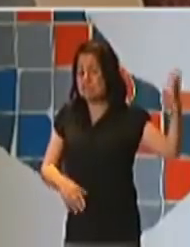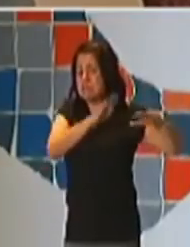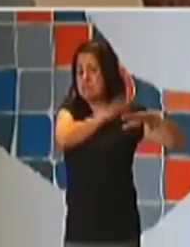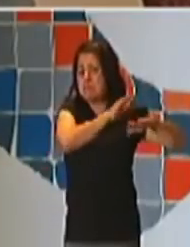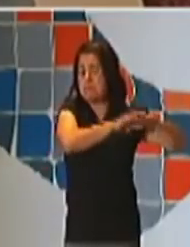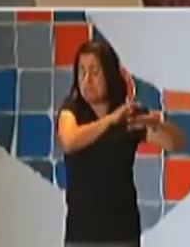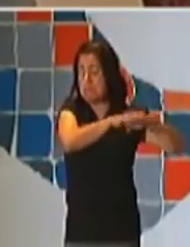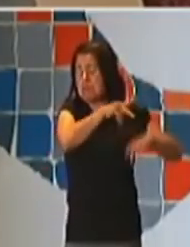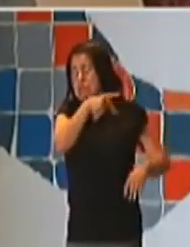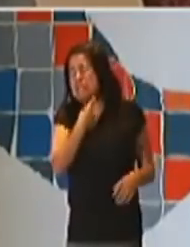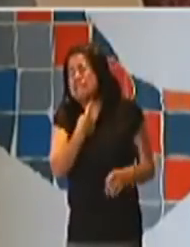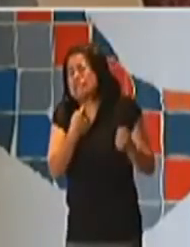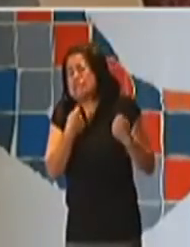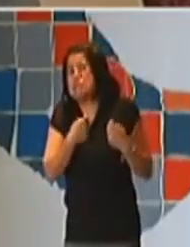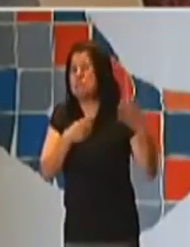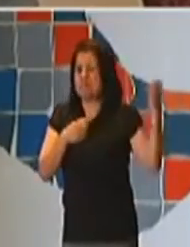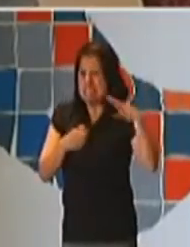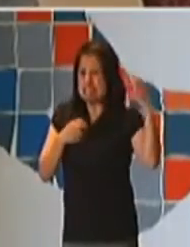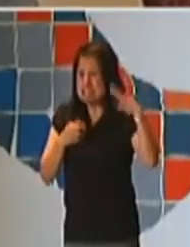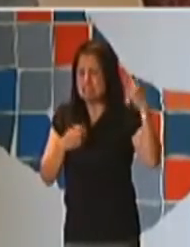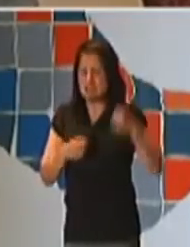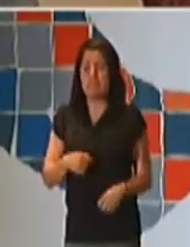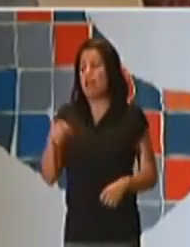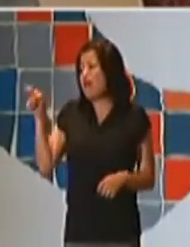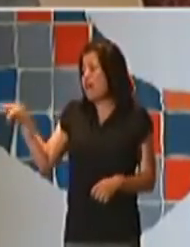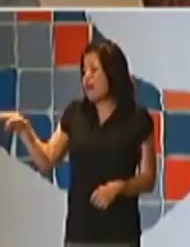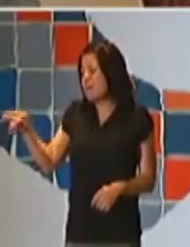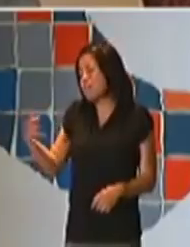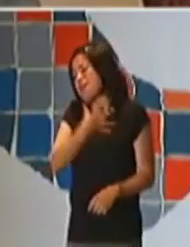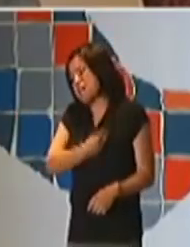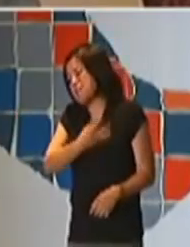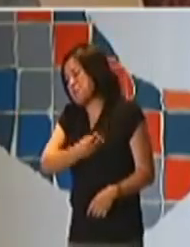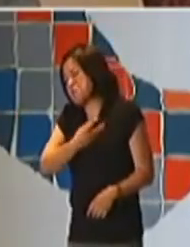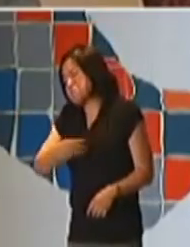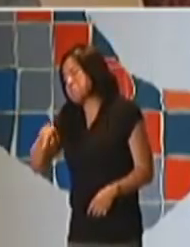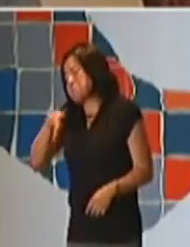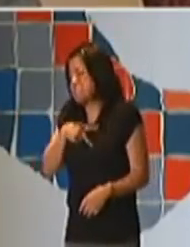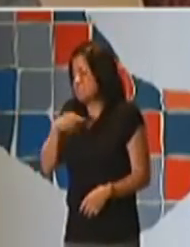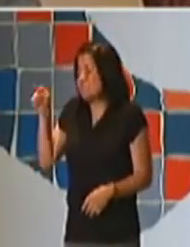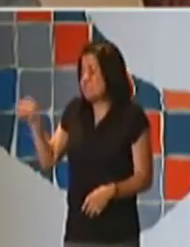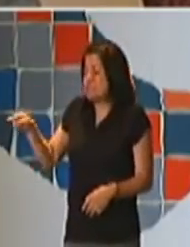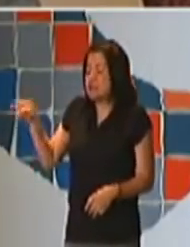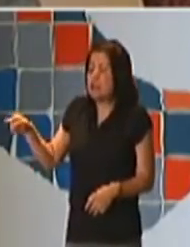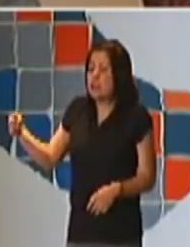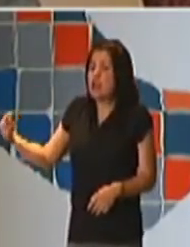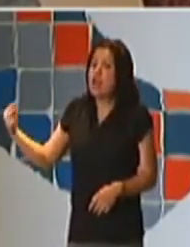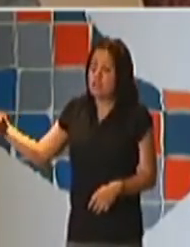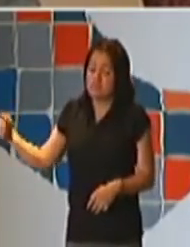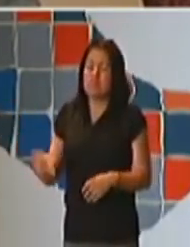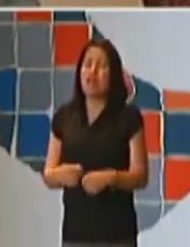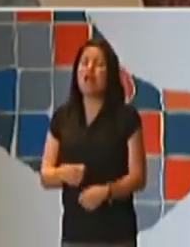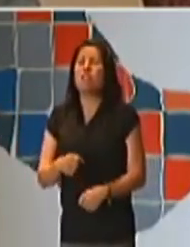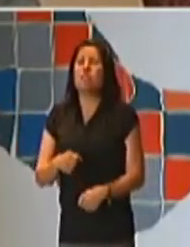misa diaria mientras el hijo un niño pequeño le recitaba el